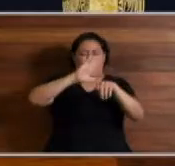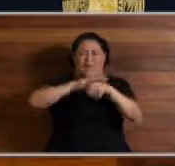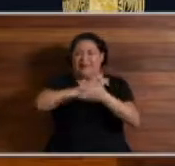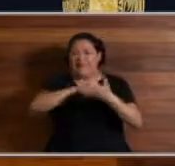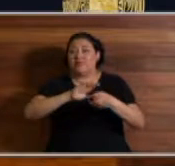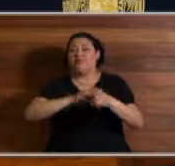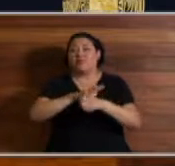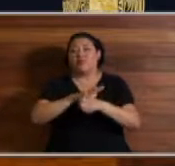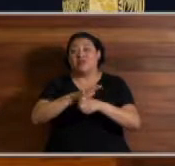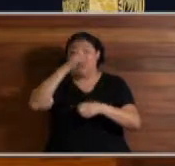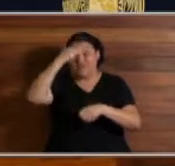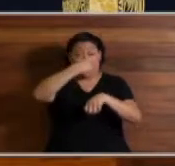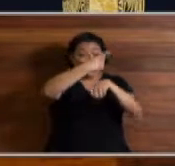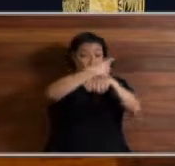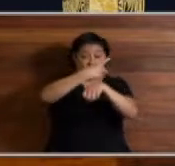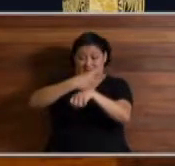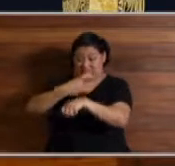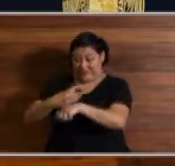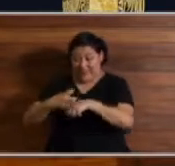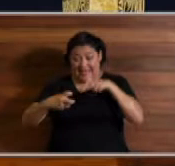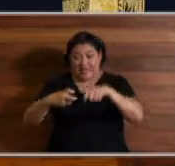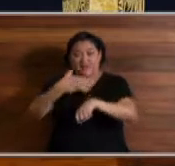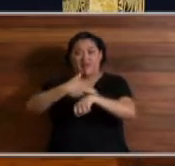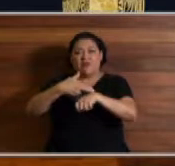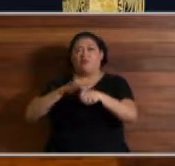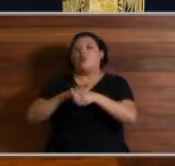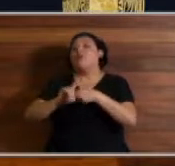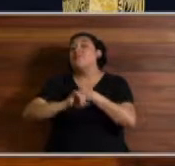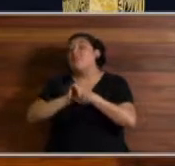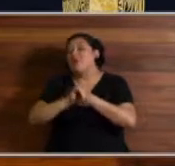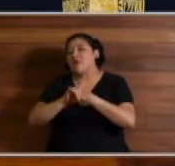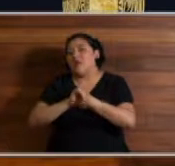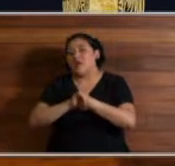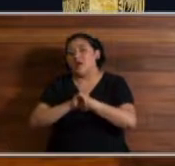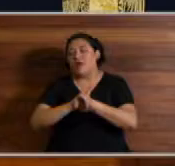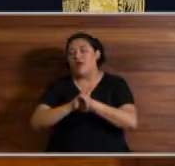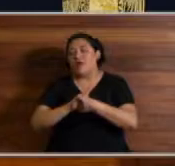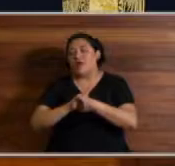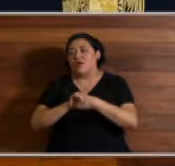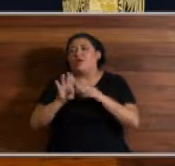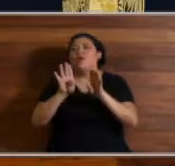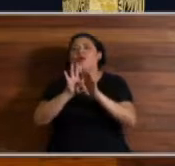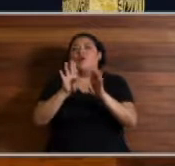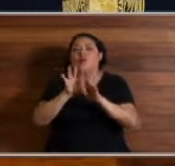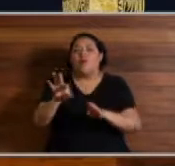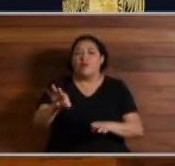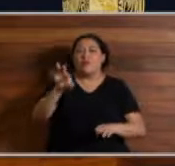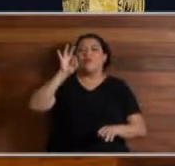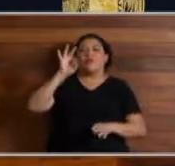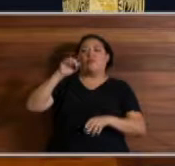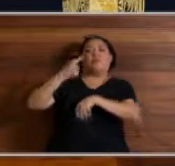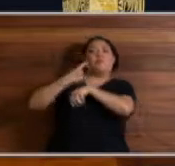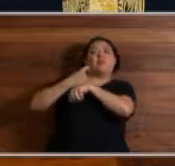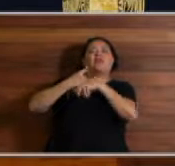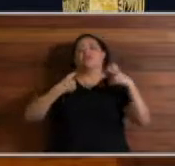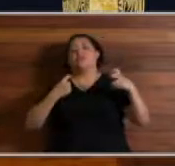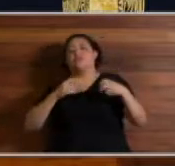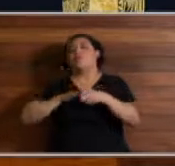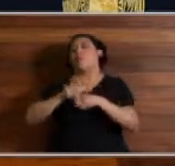Las prioridades tienen dos problemas. ¿Cuáles son los criterios para establecer